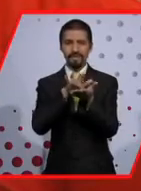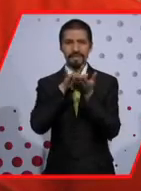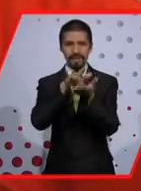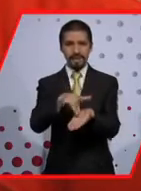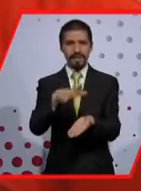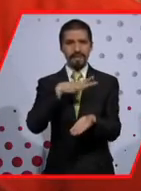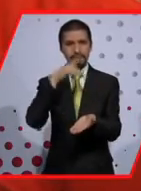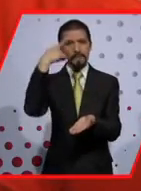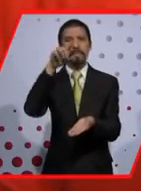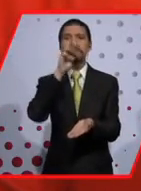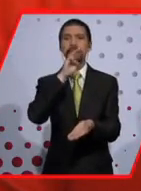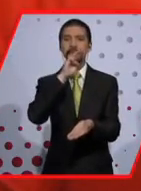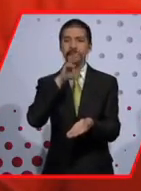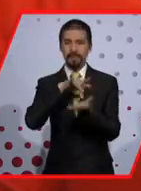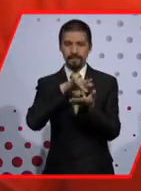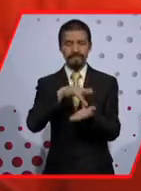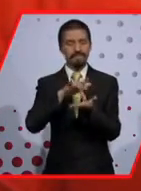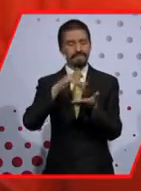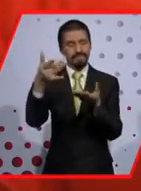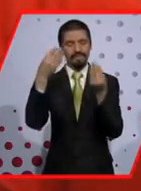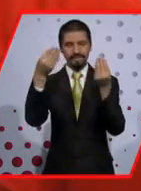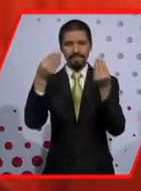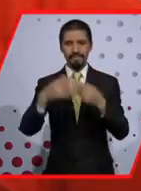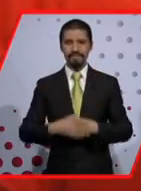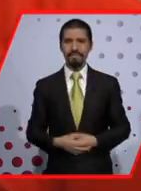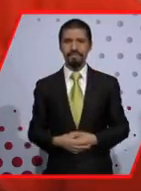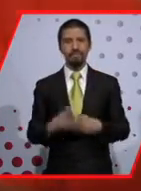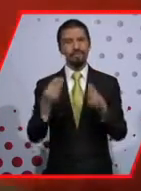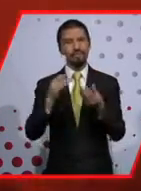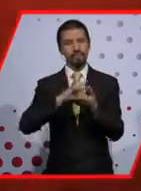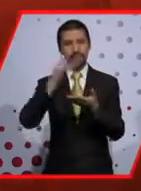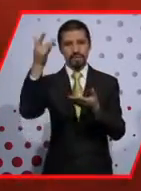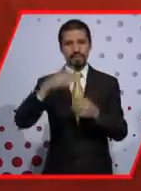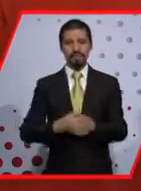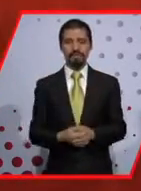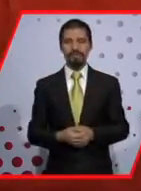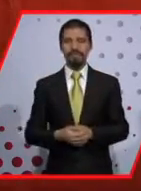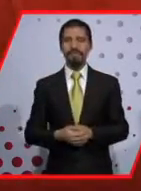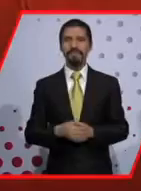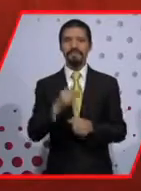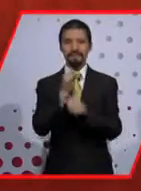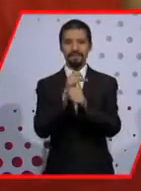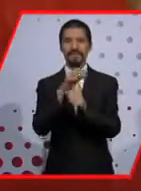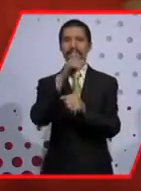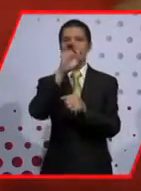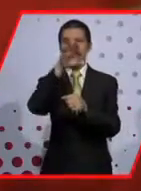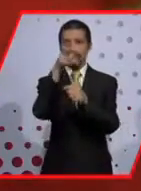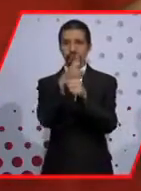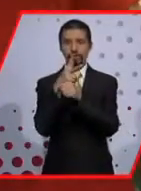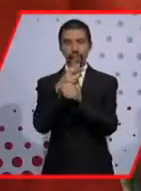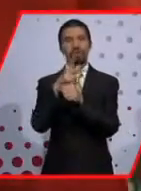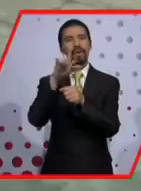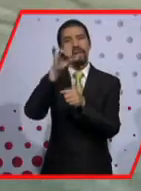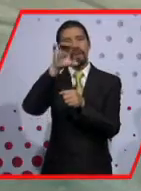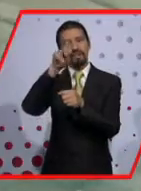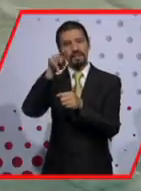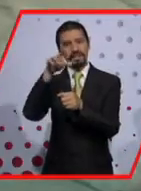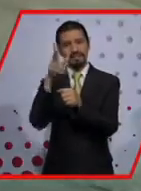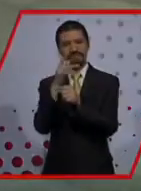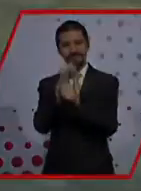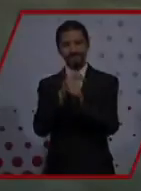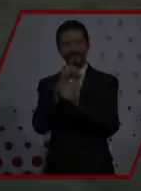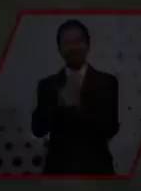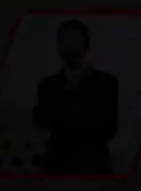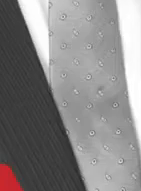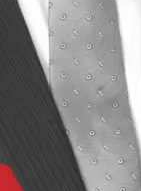activo para mi mamá se los agradeceríamos muchísimo con imágenes de fernando guerrero carolina castillo a quien